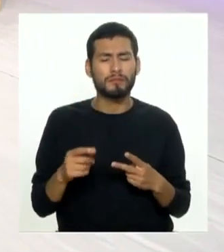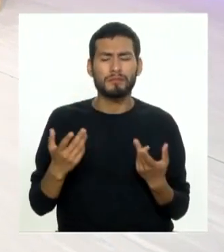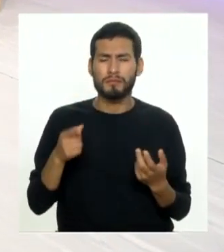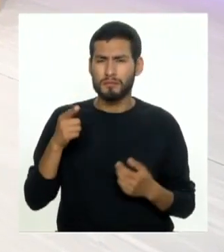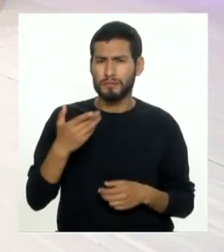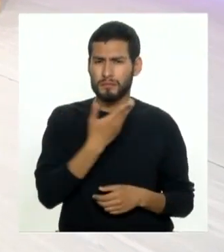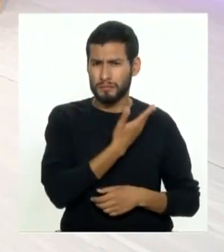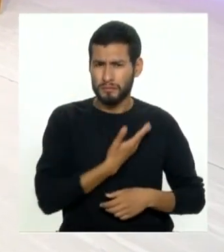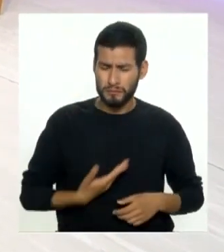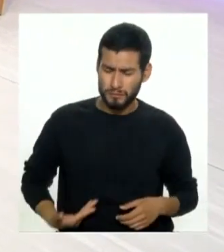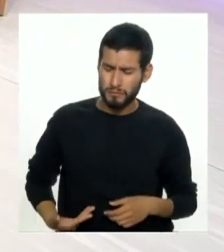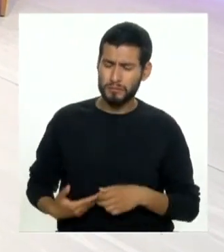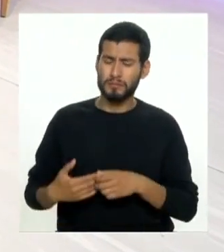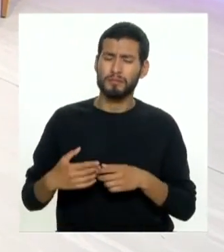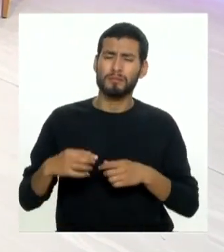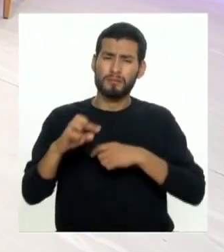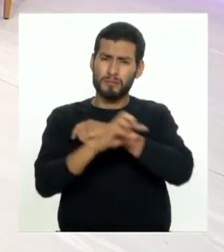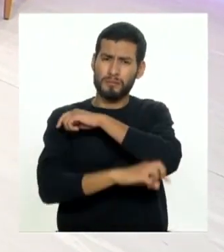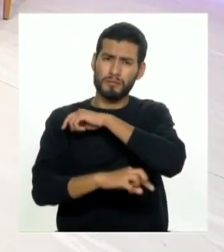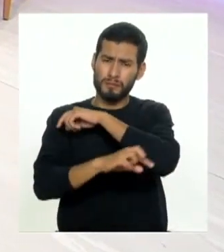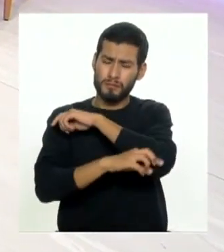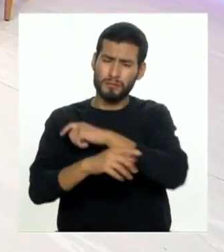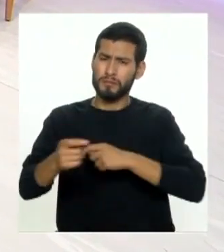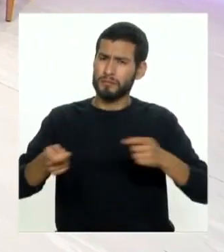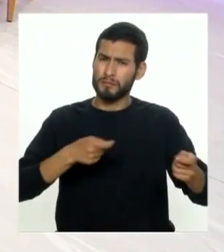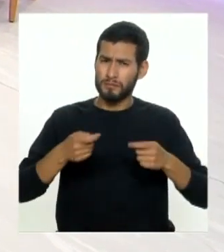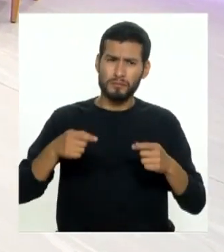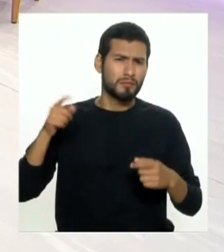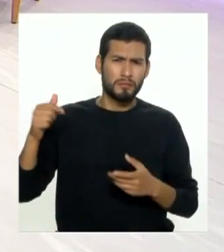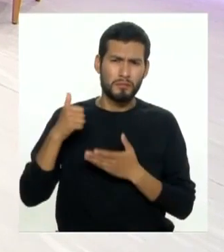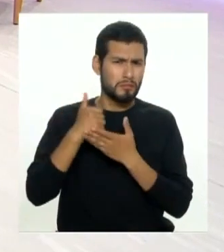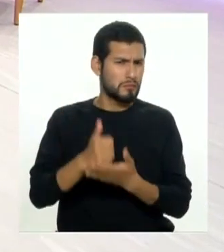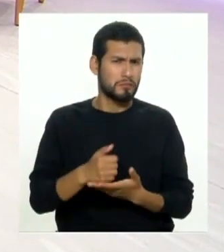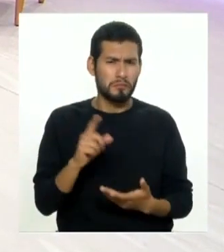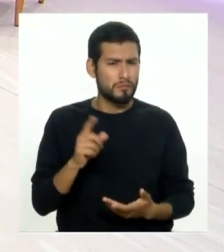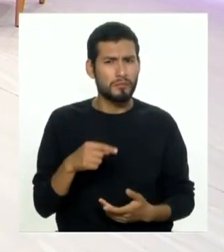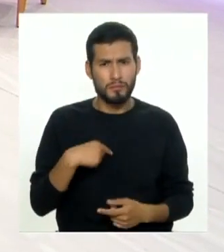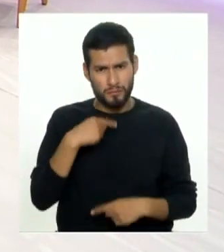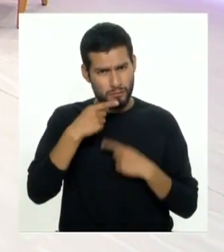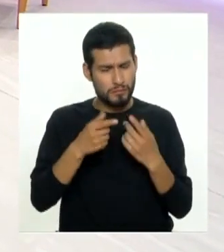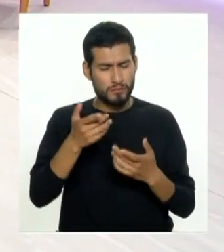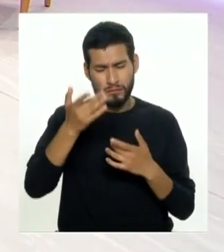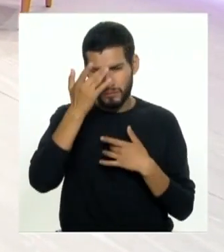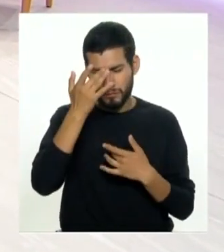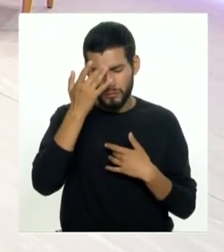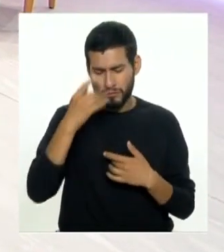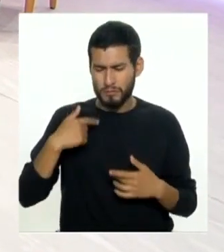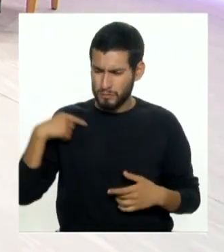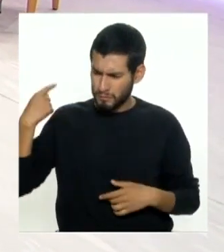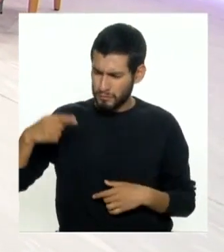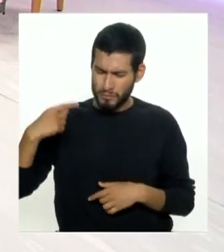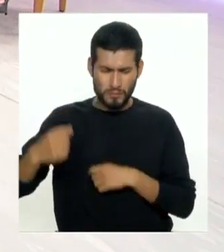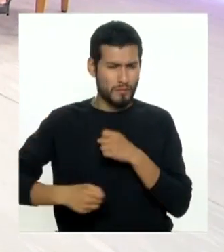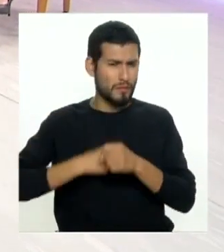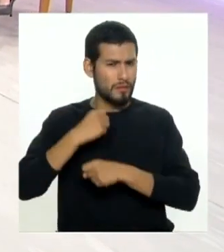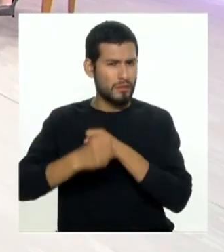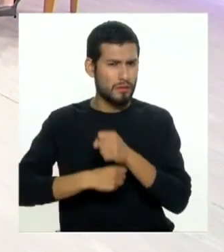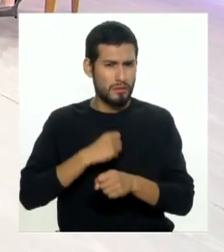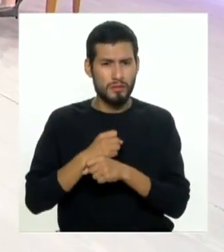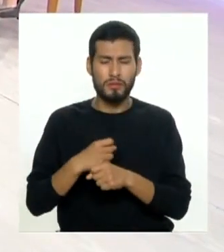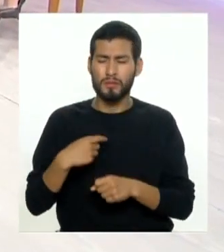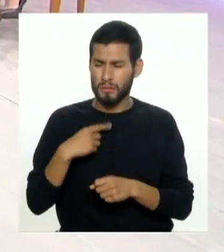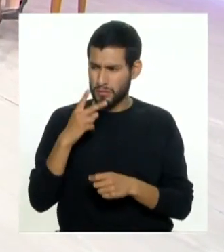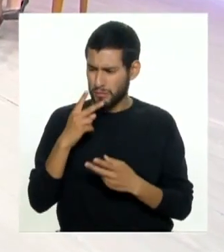Estado ciertamente no nos ayuda mucho. Y lo digo porque es una enfermedad con la que he vivido muchísimos años y he